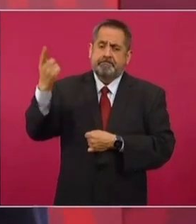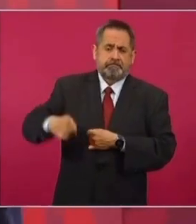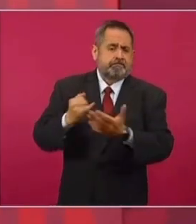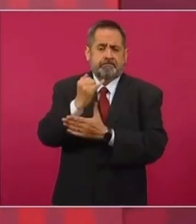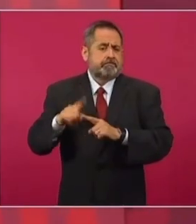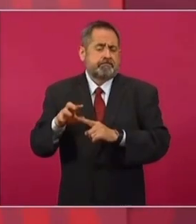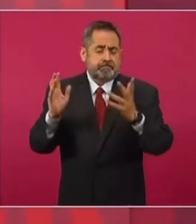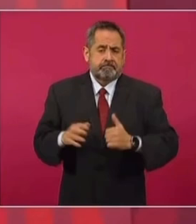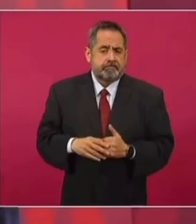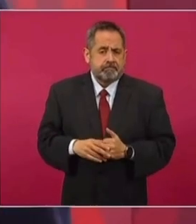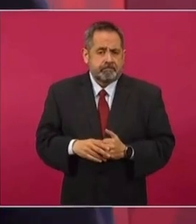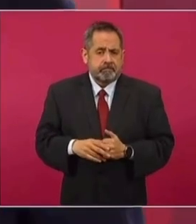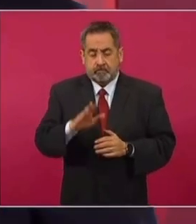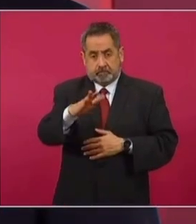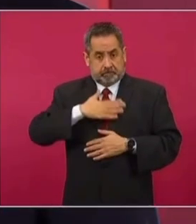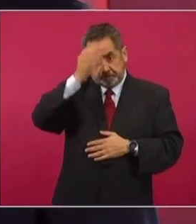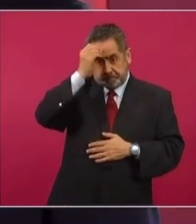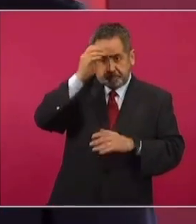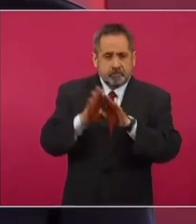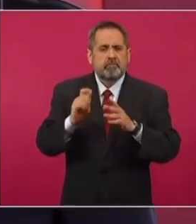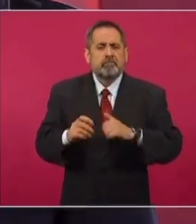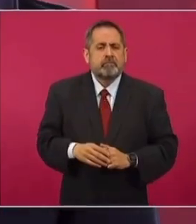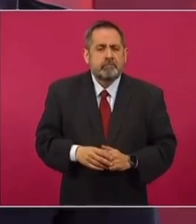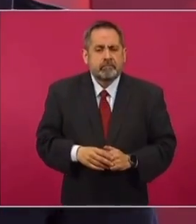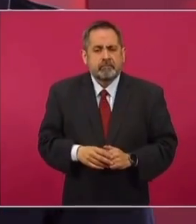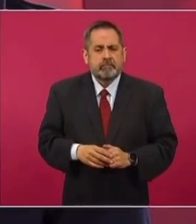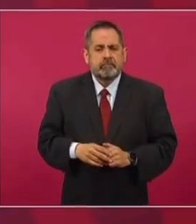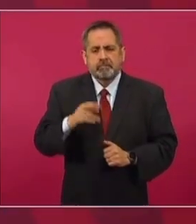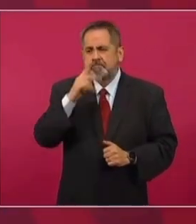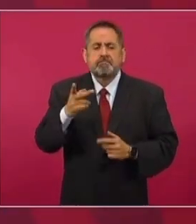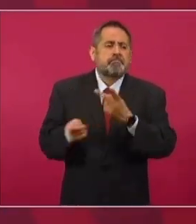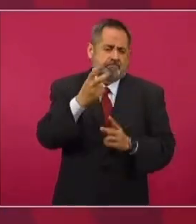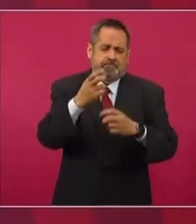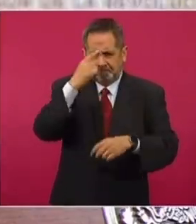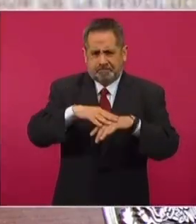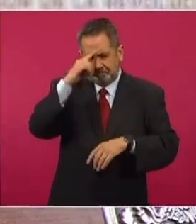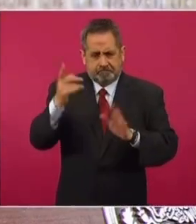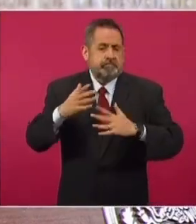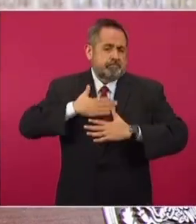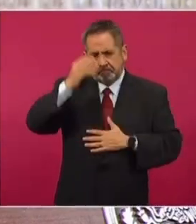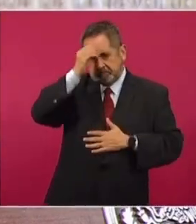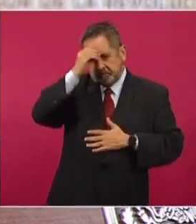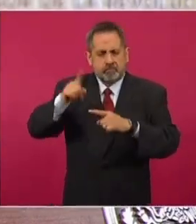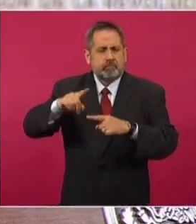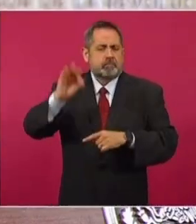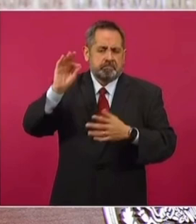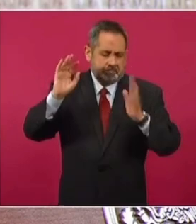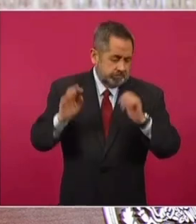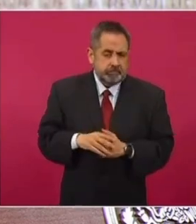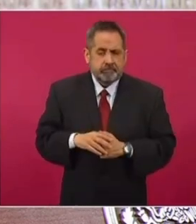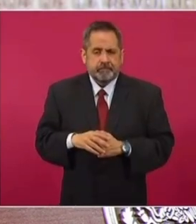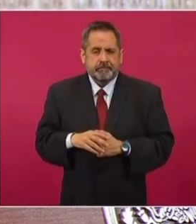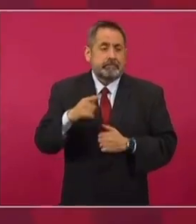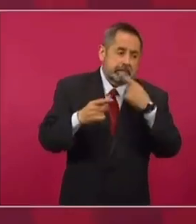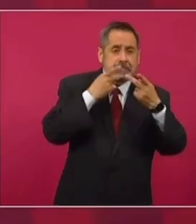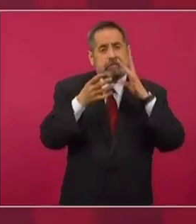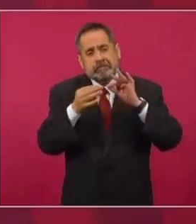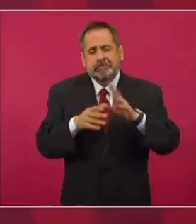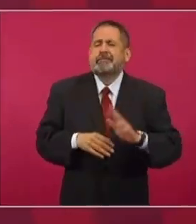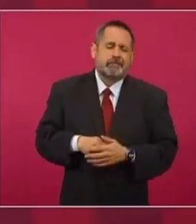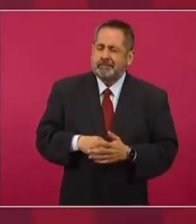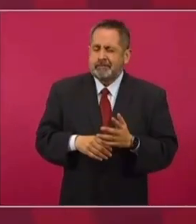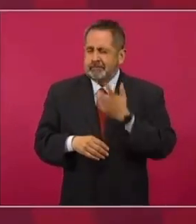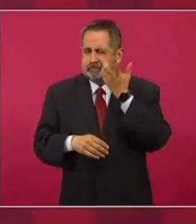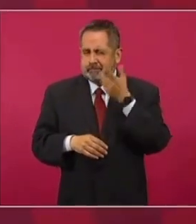¿Cómo? Mi opinión. Que lo mejor son las encuestas. Esa es mi opinión. Porque lo otro se